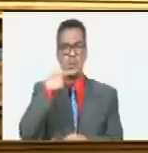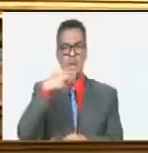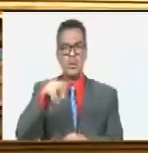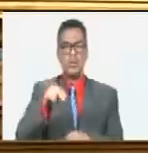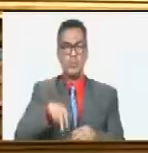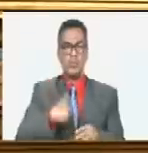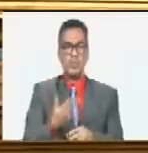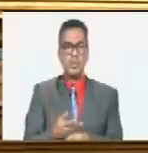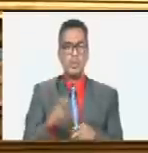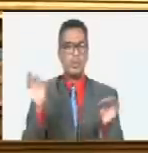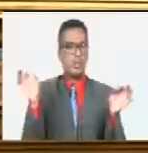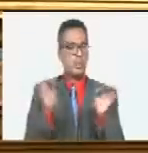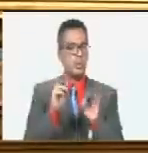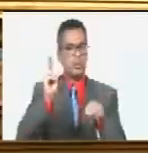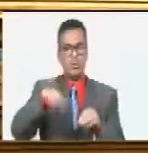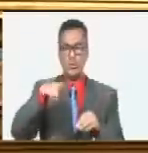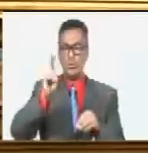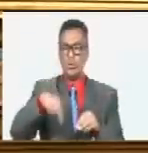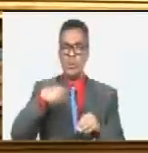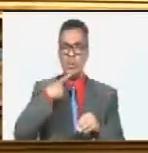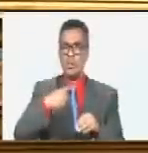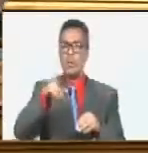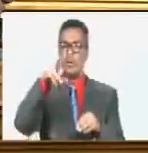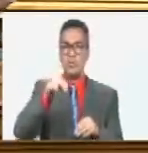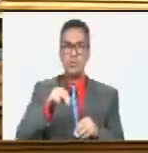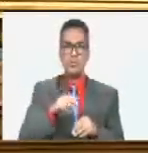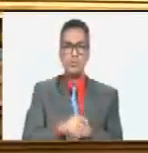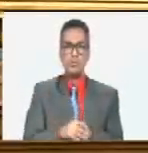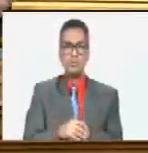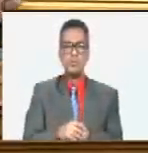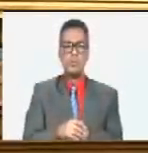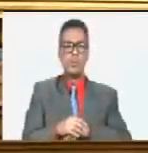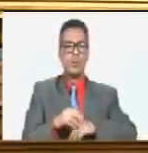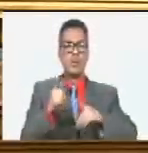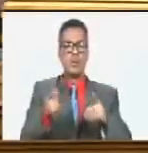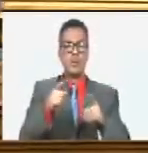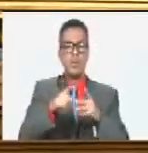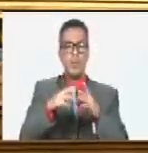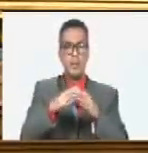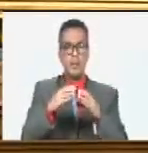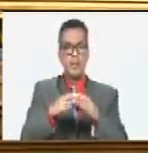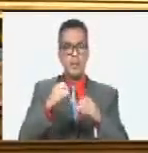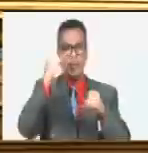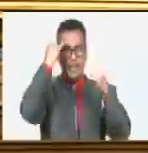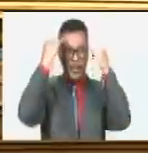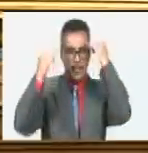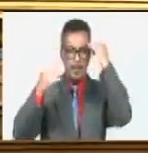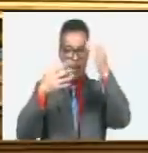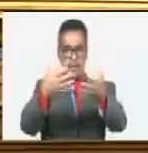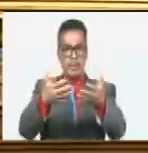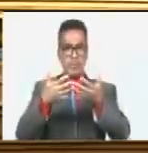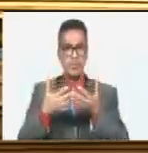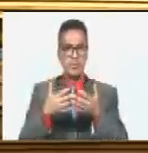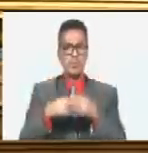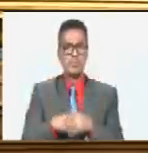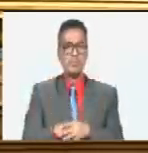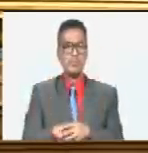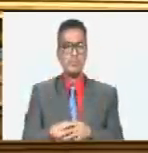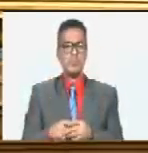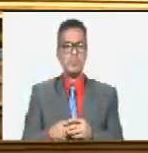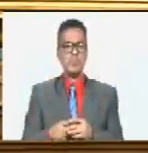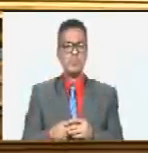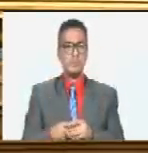Ni una sola vez dejó de presentar sus ideas, sus planteamientos, sus argumentos. Y